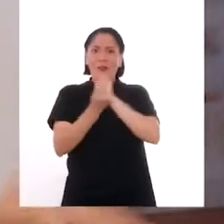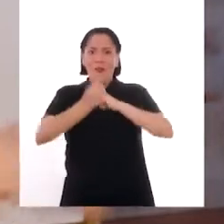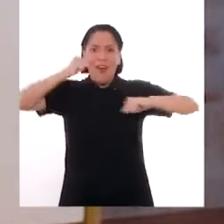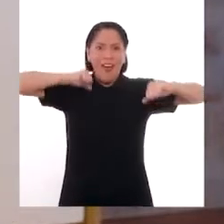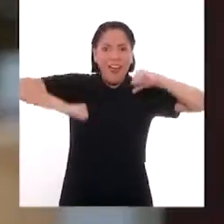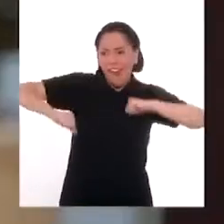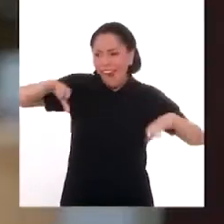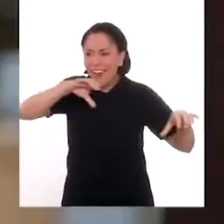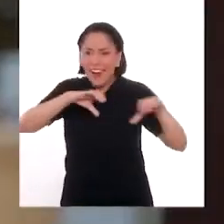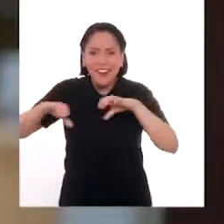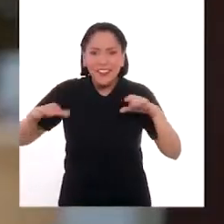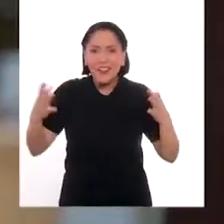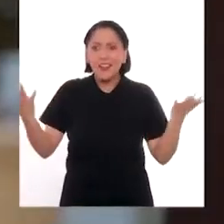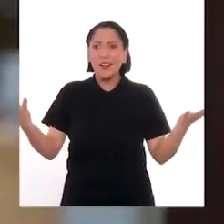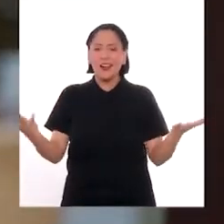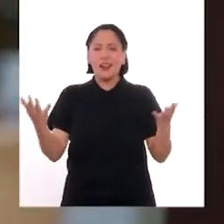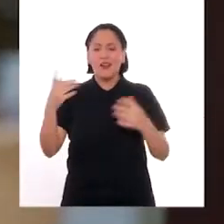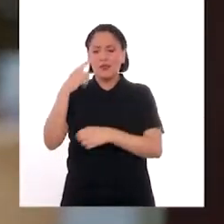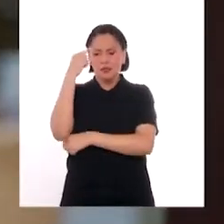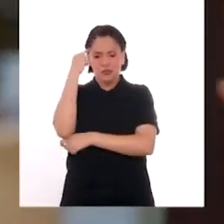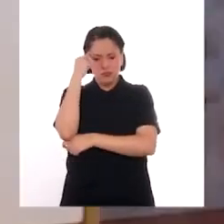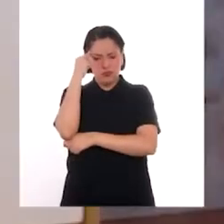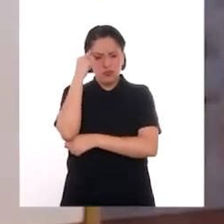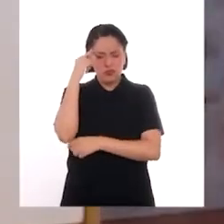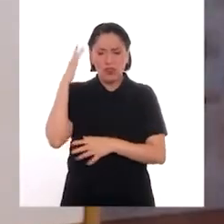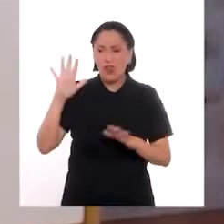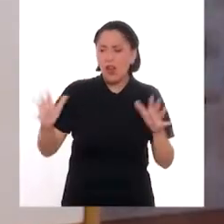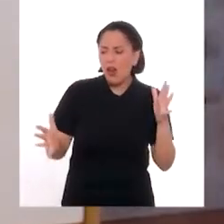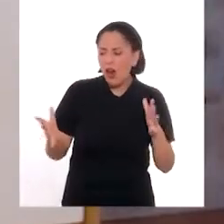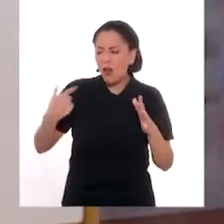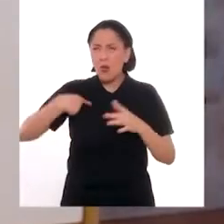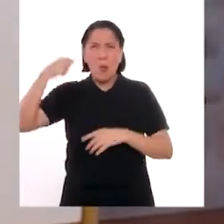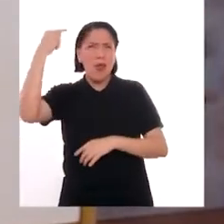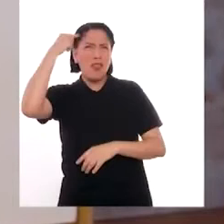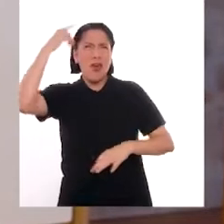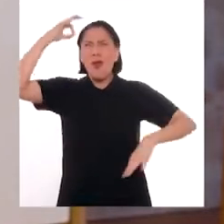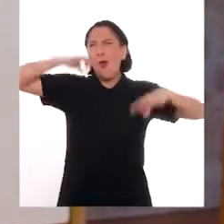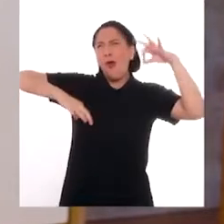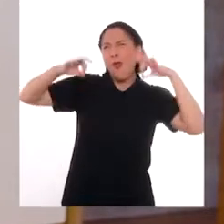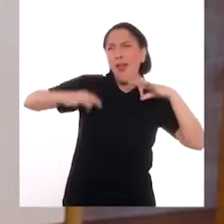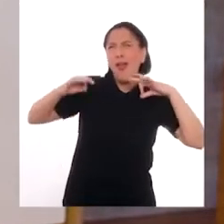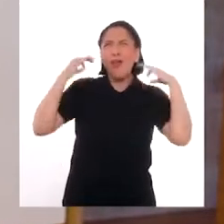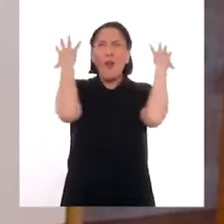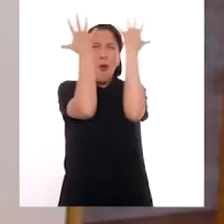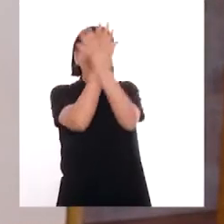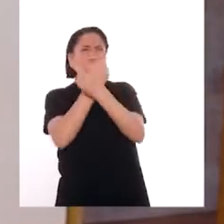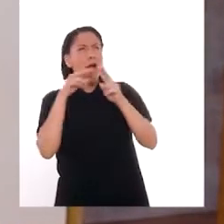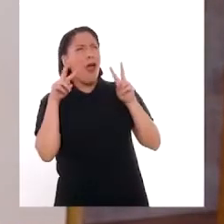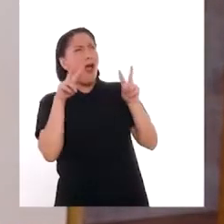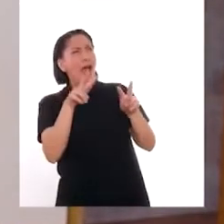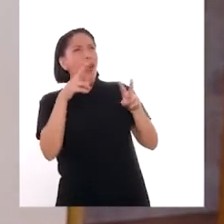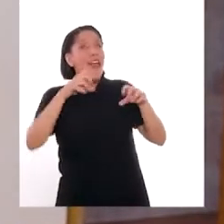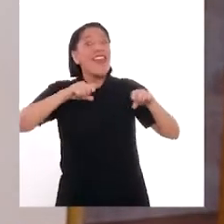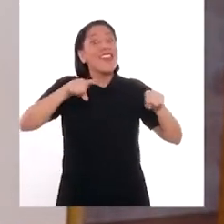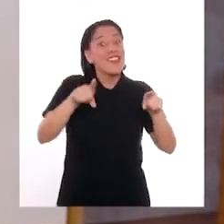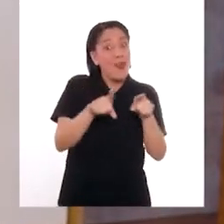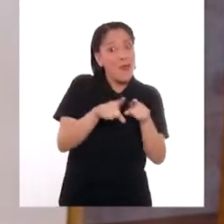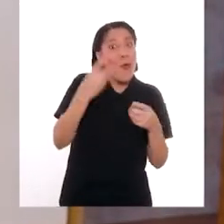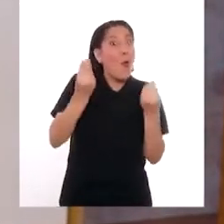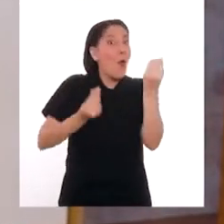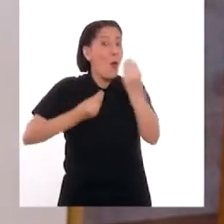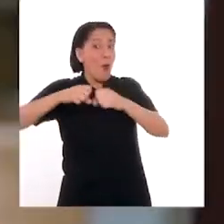actores. ¿Qué es lo que estás pensando? Estoy pensando en el teatro y lo lindo que es verlo y